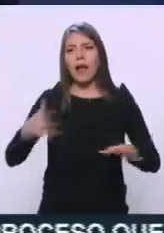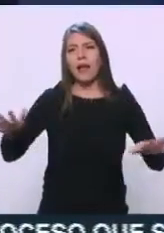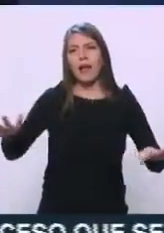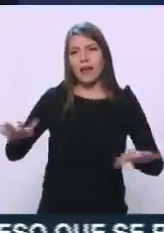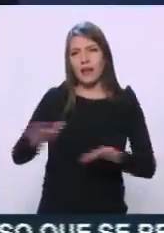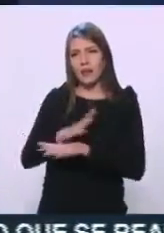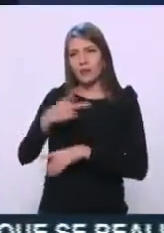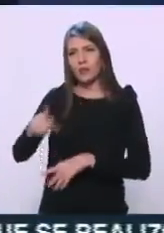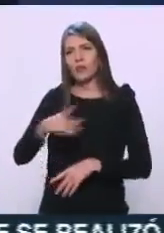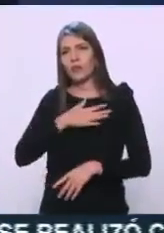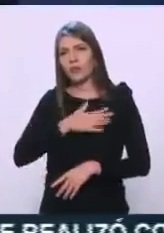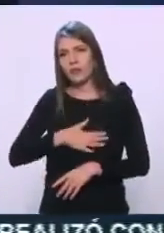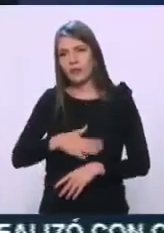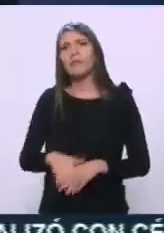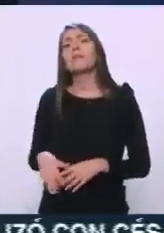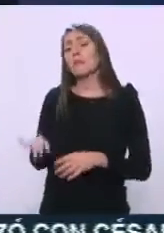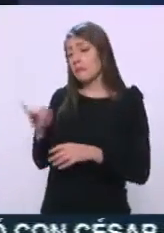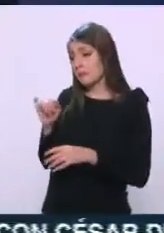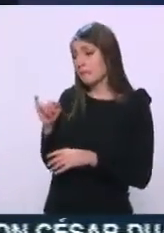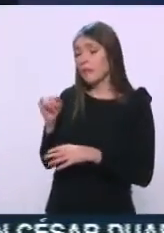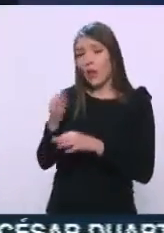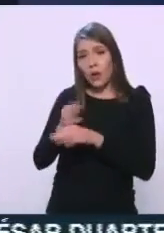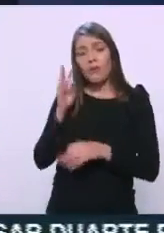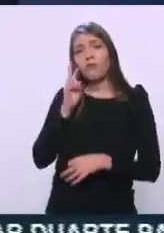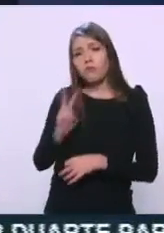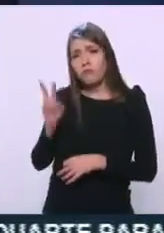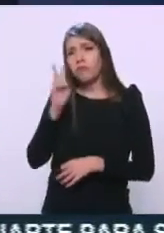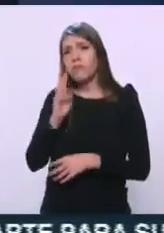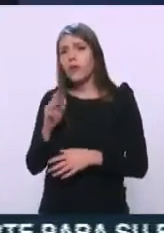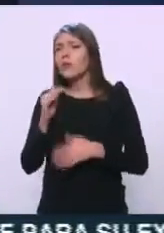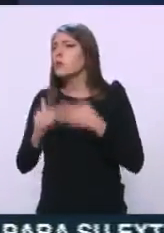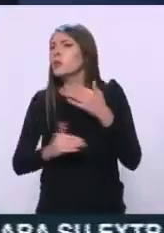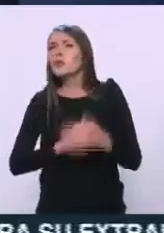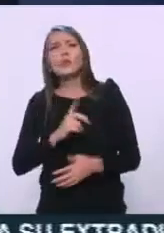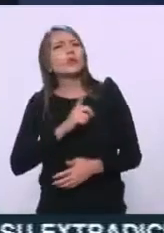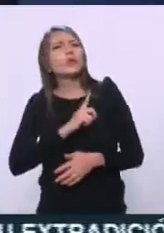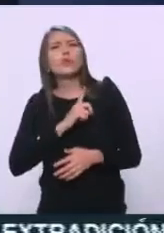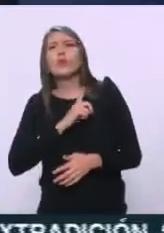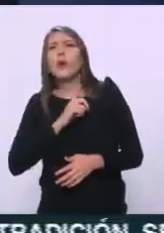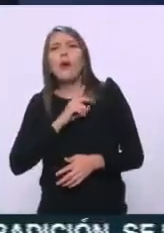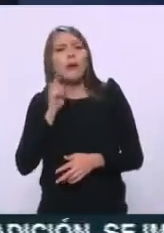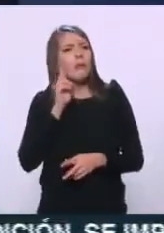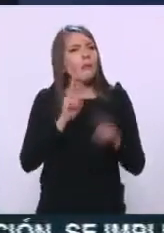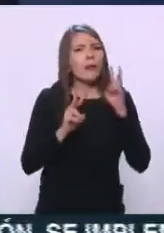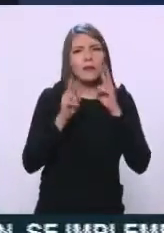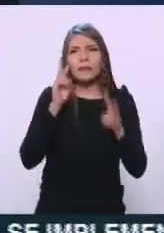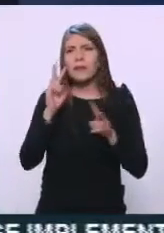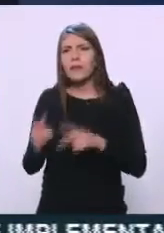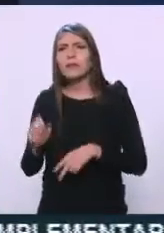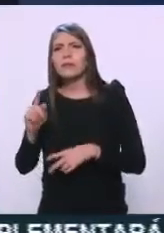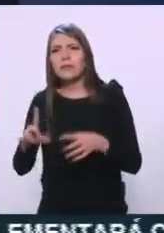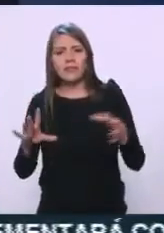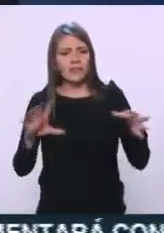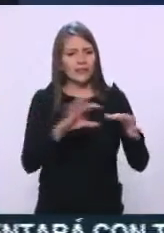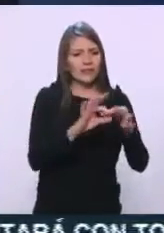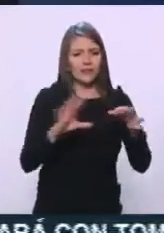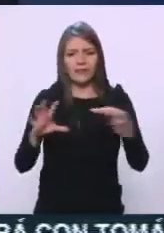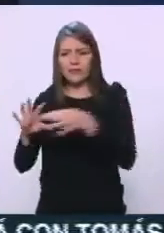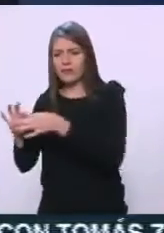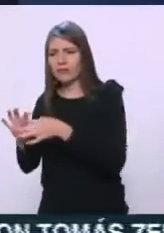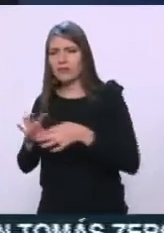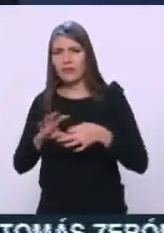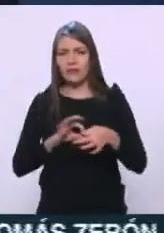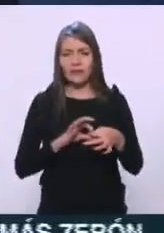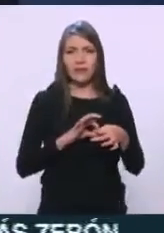de la justicia. Lo estamos viendo, claro, Víctor, lo estamos viendo, y van saliendo por inercia natural ya todos los casos entrelazados, y vamos a seguir